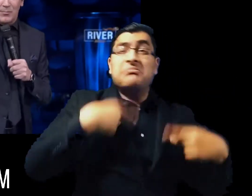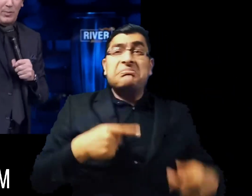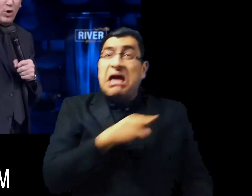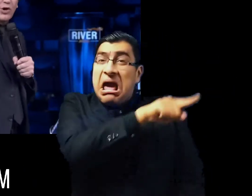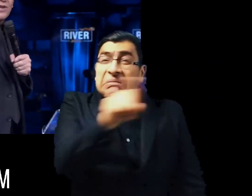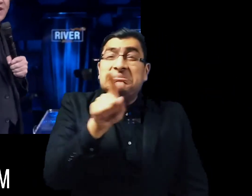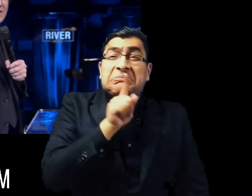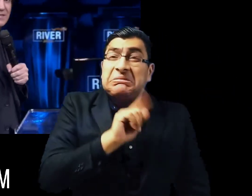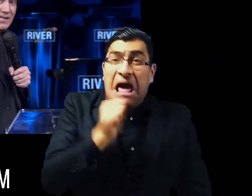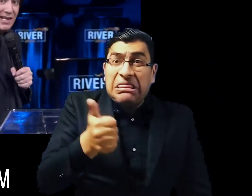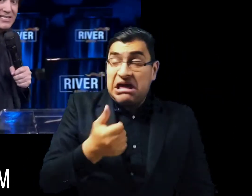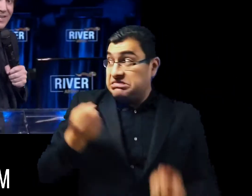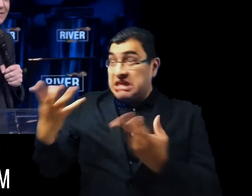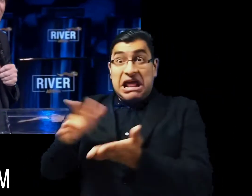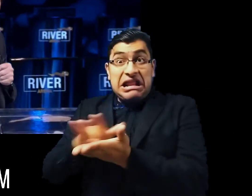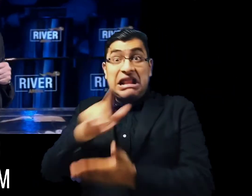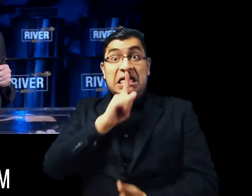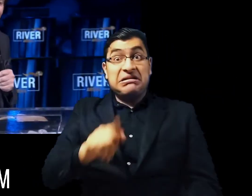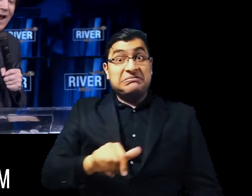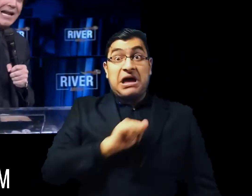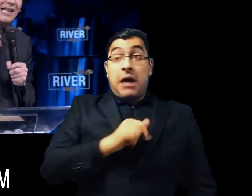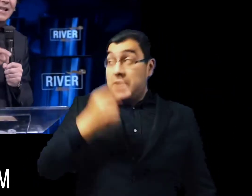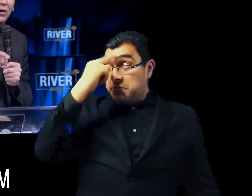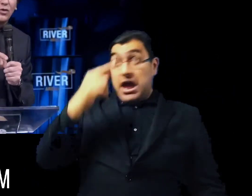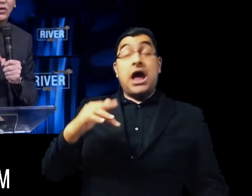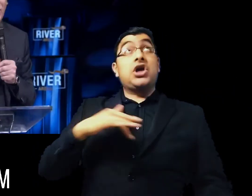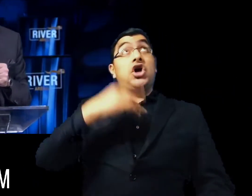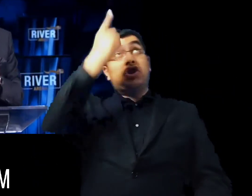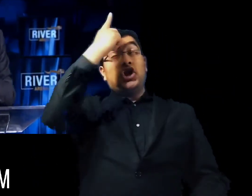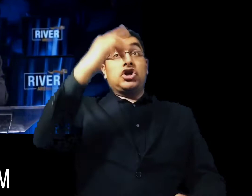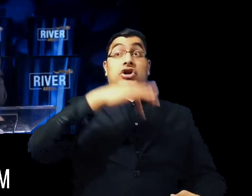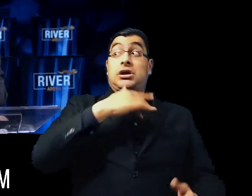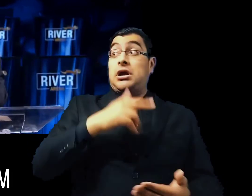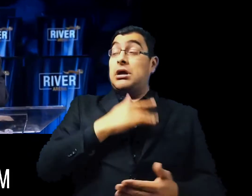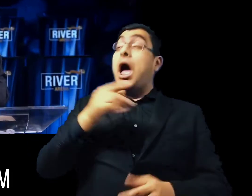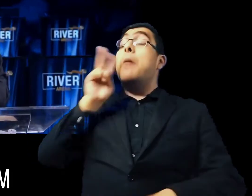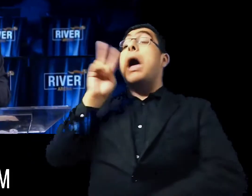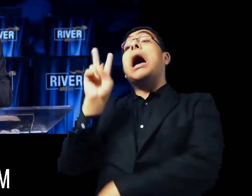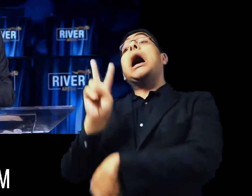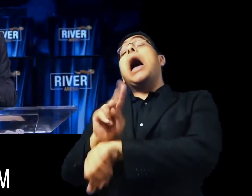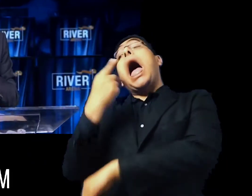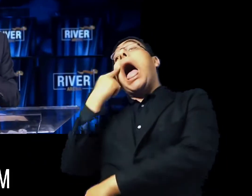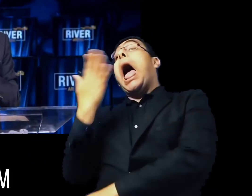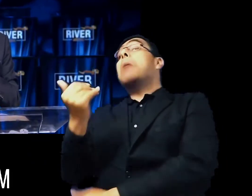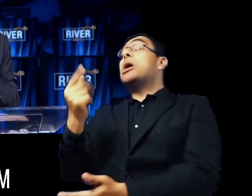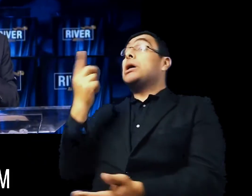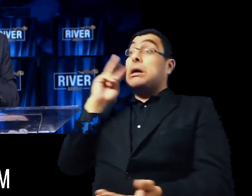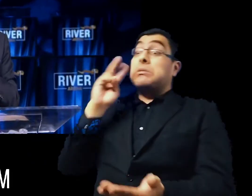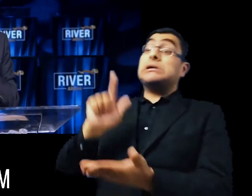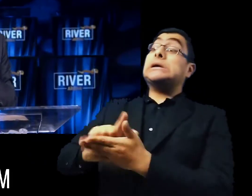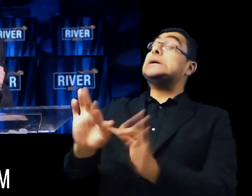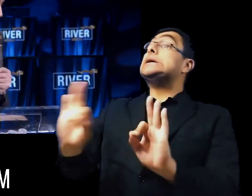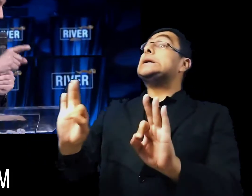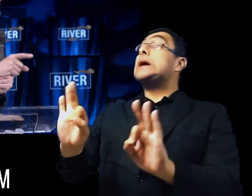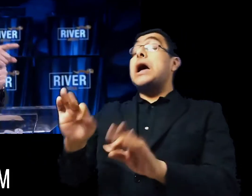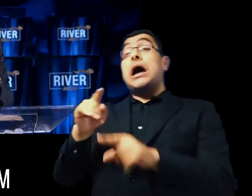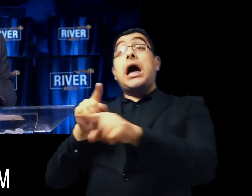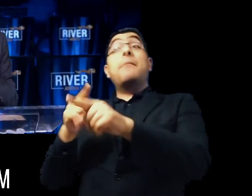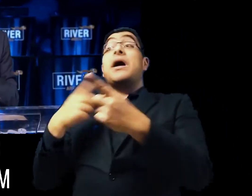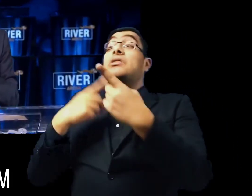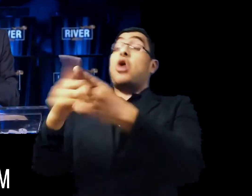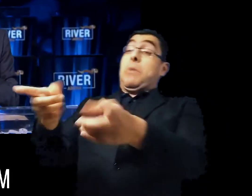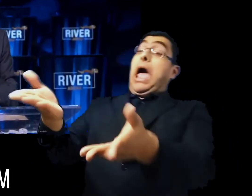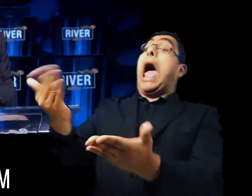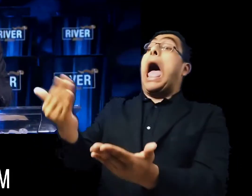a nadie, pero necesitan sentir que agradan a Dios siendo policías de la santidad ajena. A la divorciada